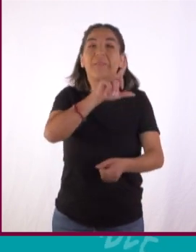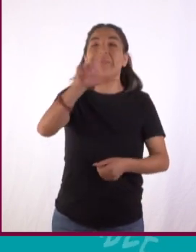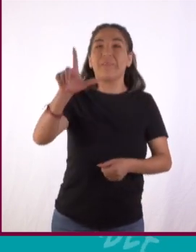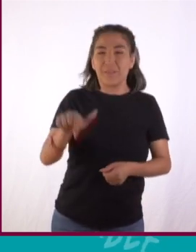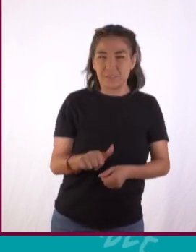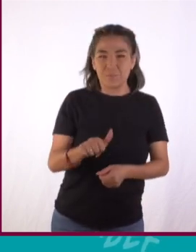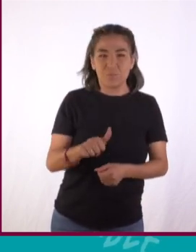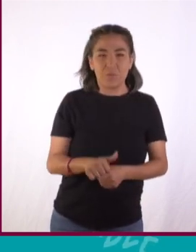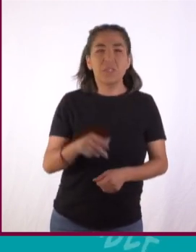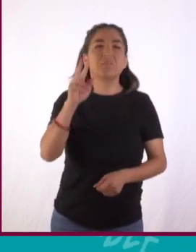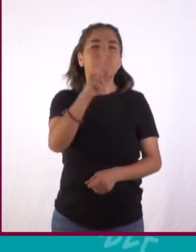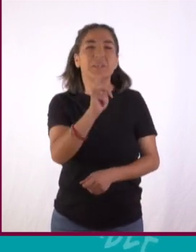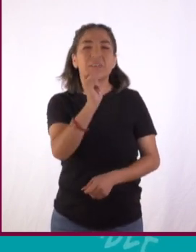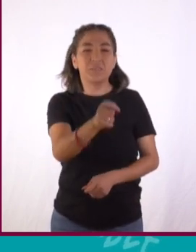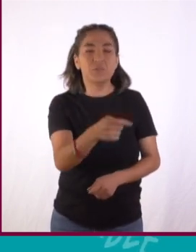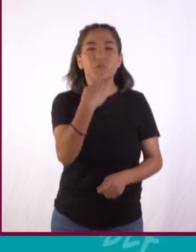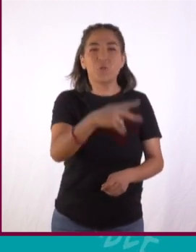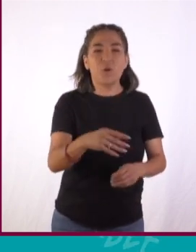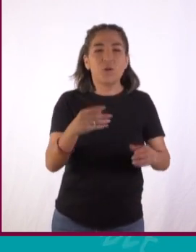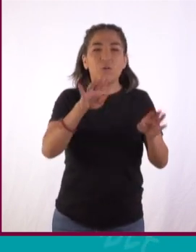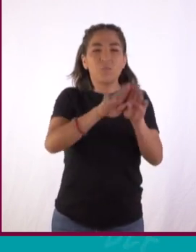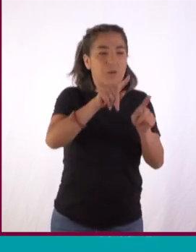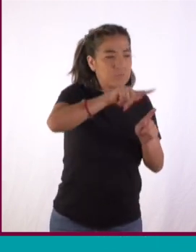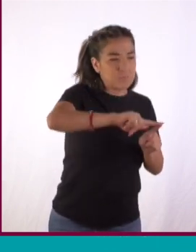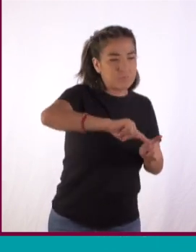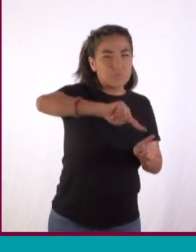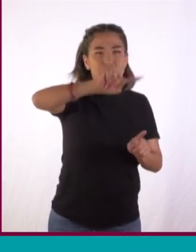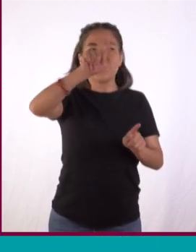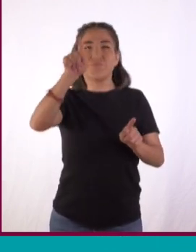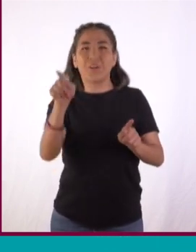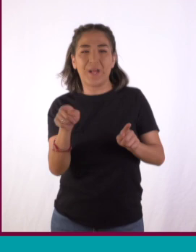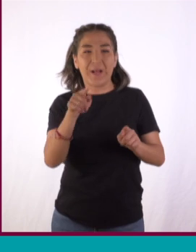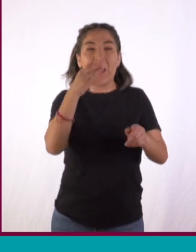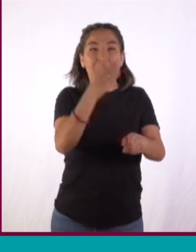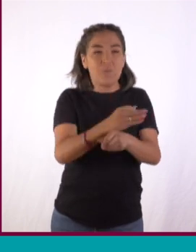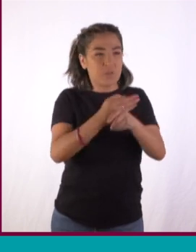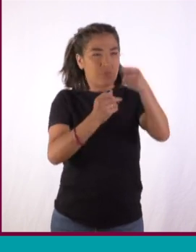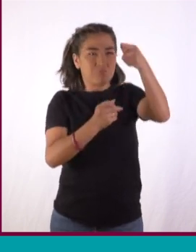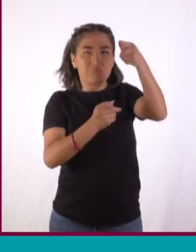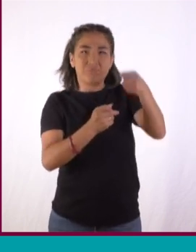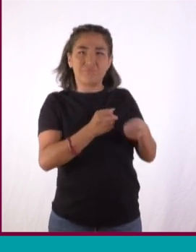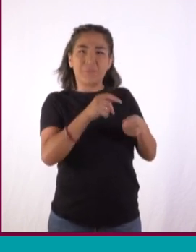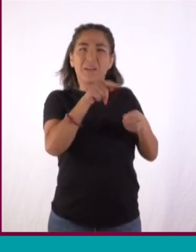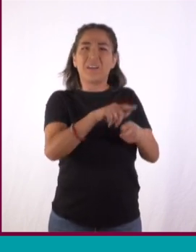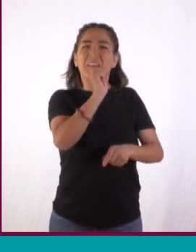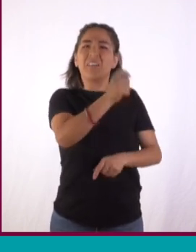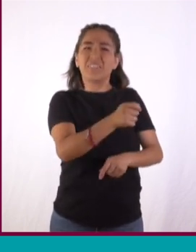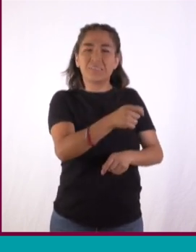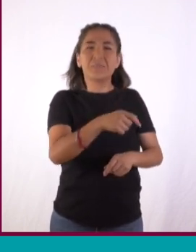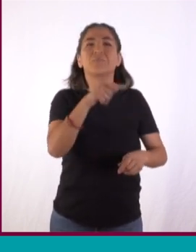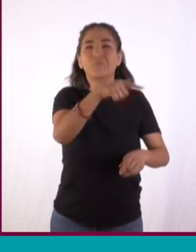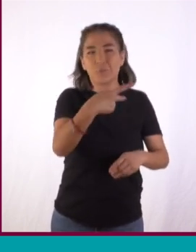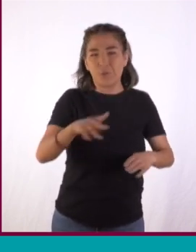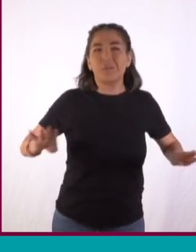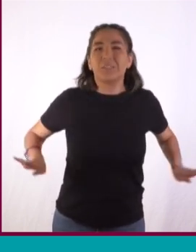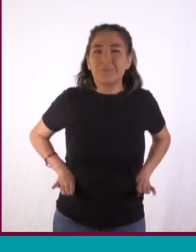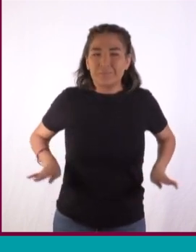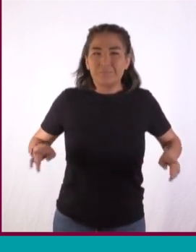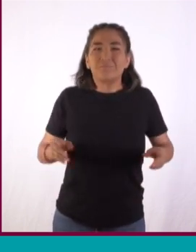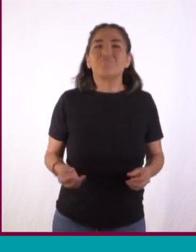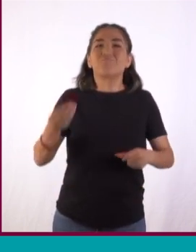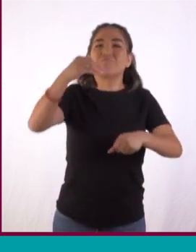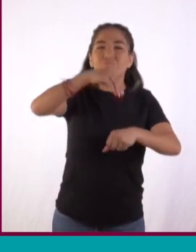eléctrico. Posteriormente vemos cómo lo que era curvo ahora es recto, pues es entonces cuando la magnetización